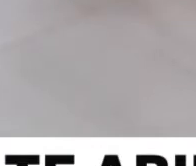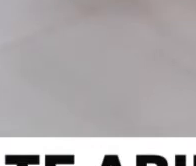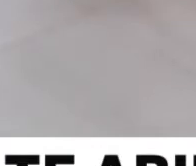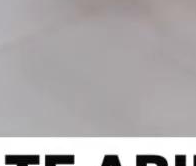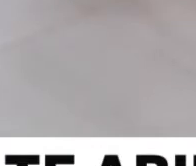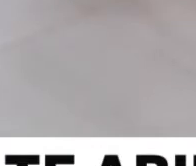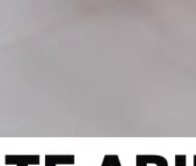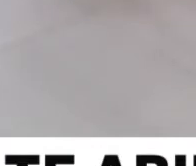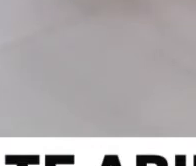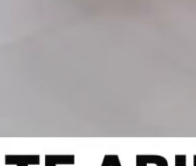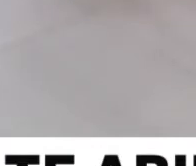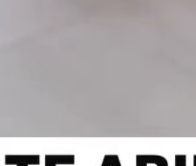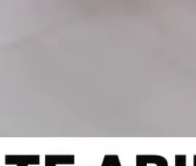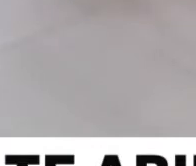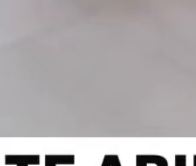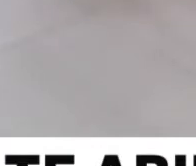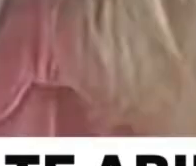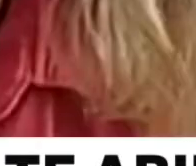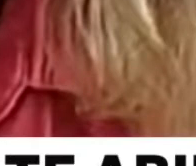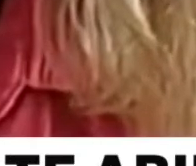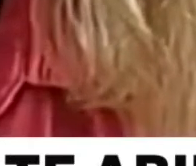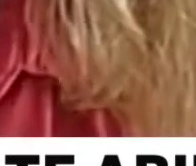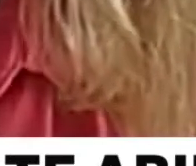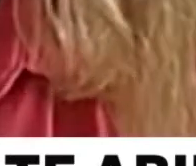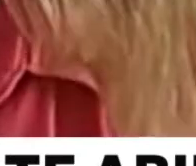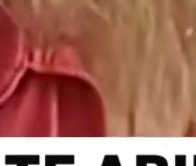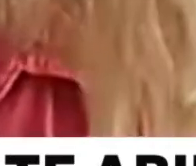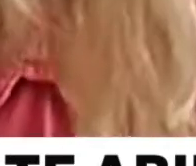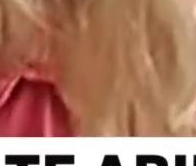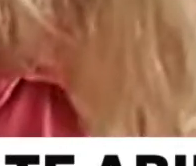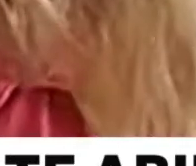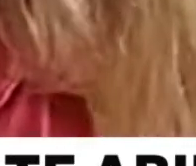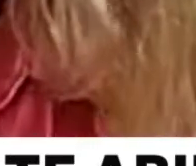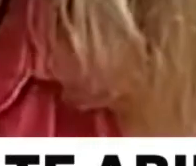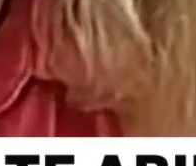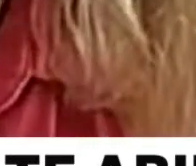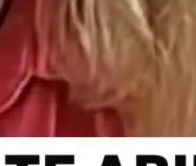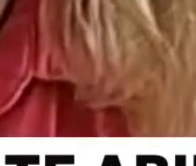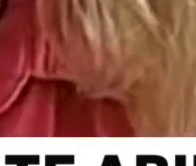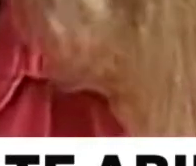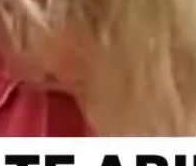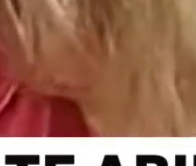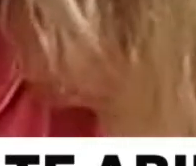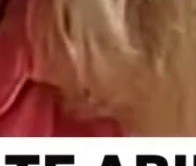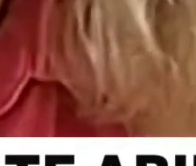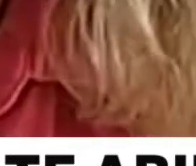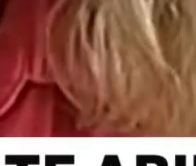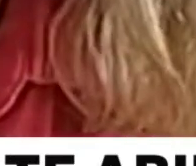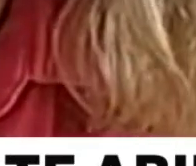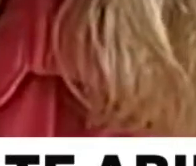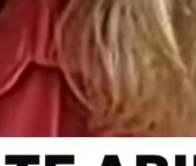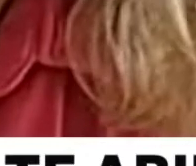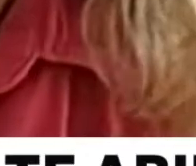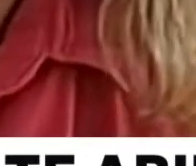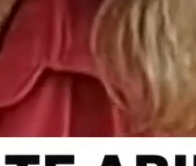alternativa a esta solución. Creemos que hay que analizar todas las posibilidades e incluso obviamente estamos a la espera de si se envía o no el proyecto de ley,